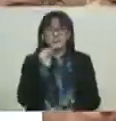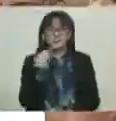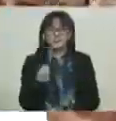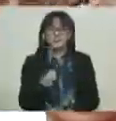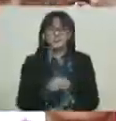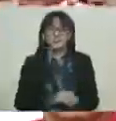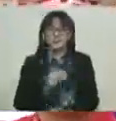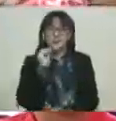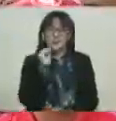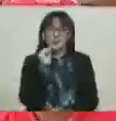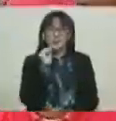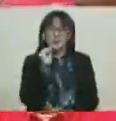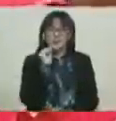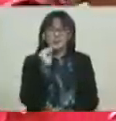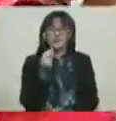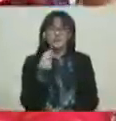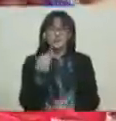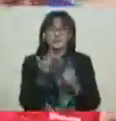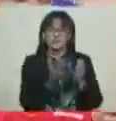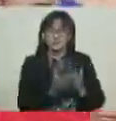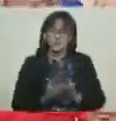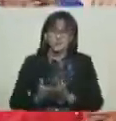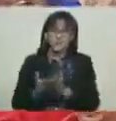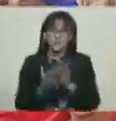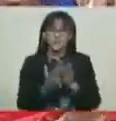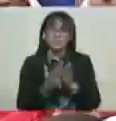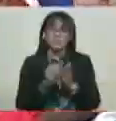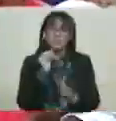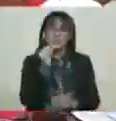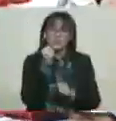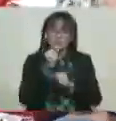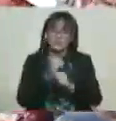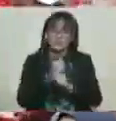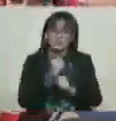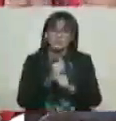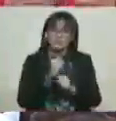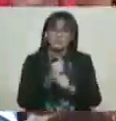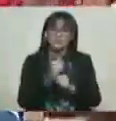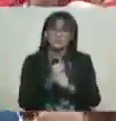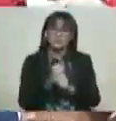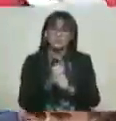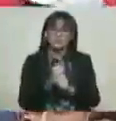juventud que estudia juventud que trabaja